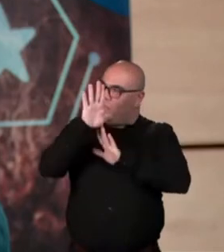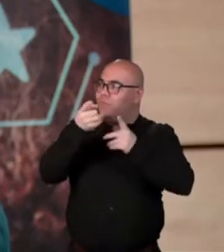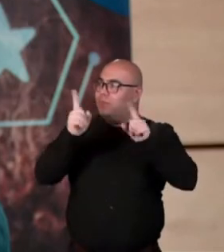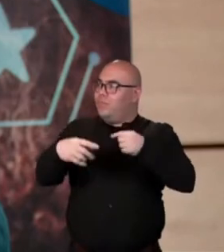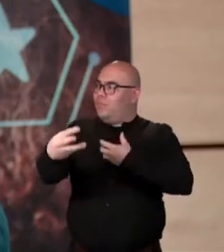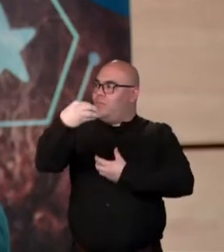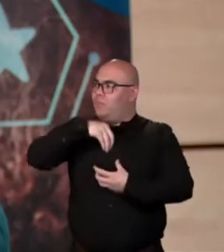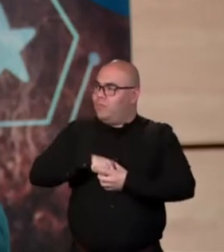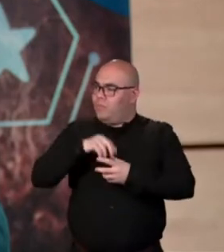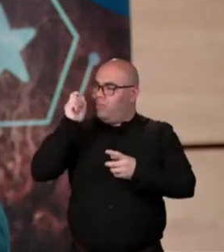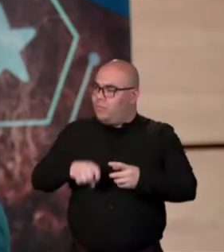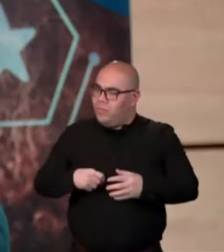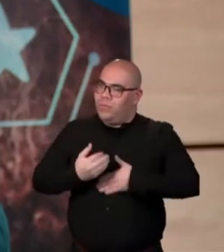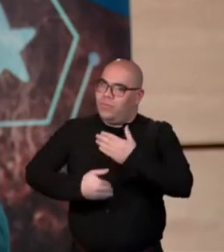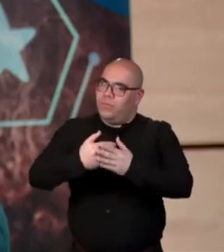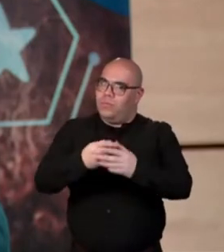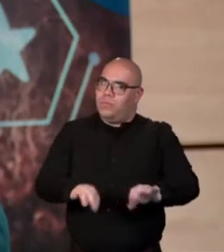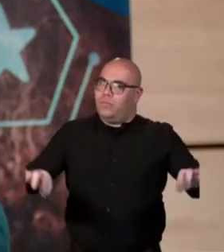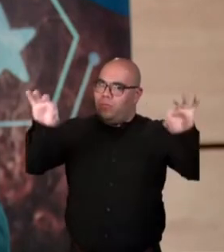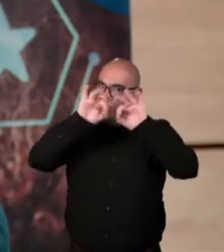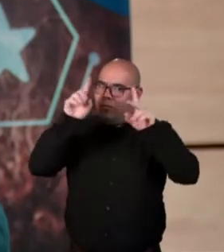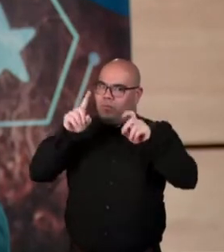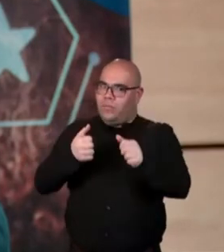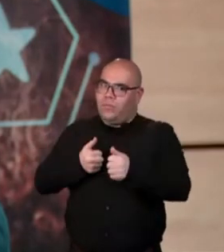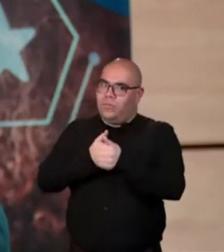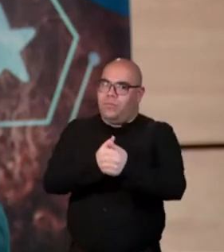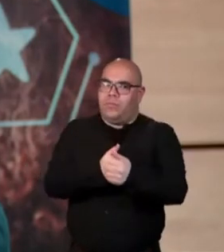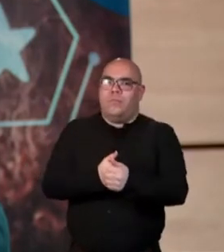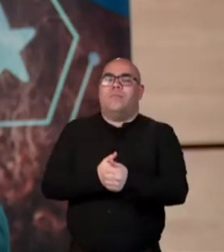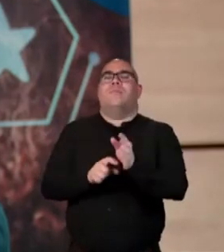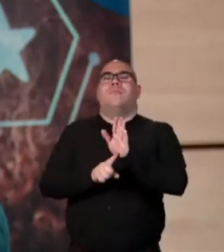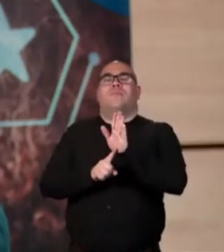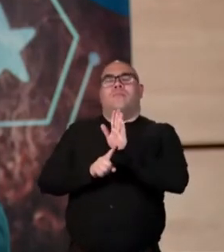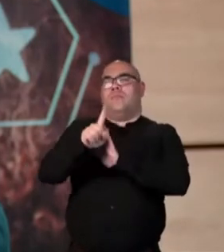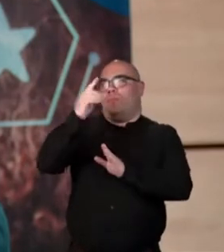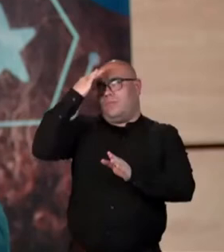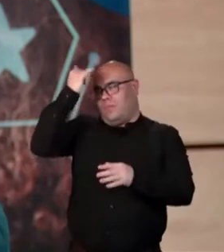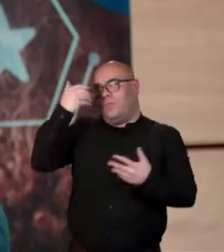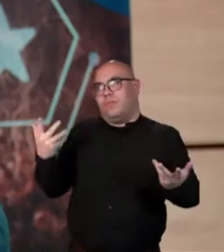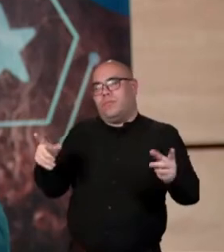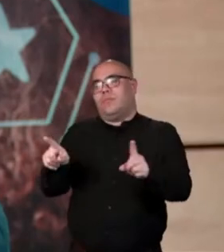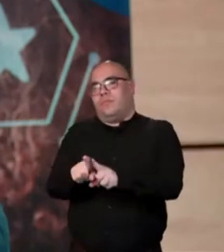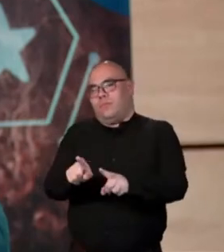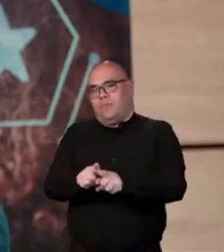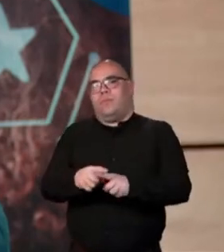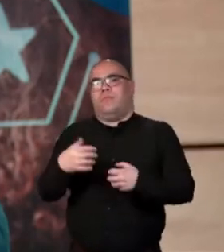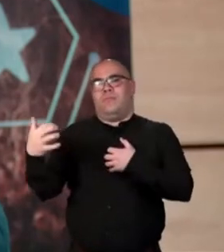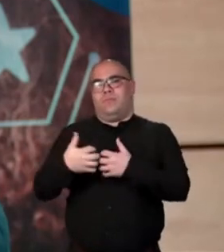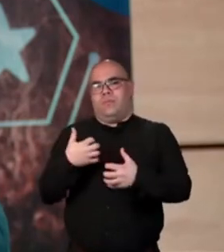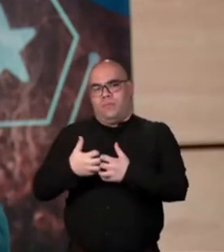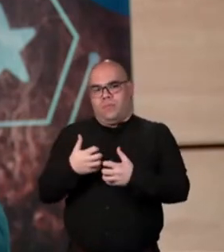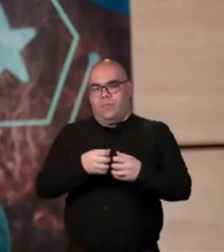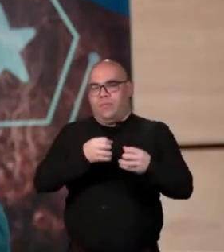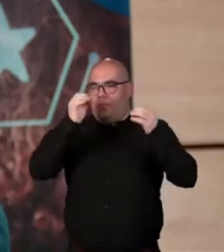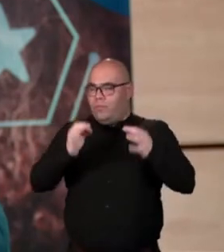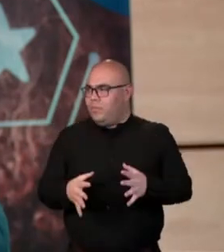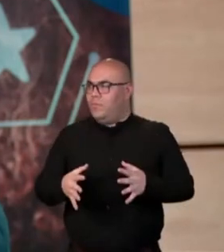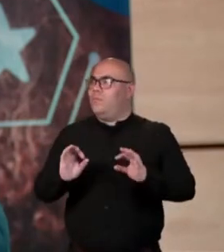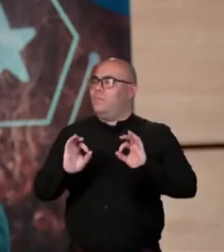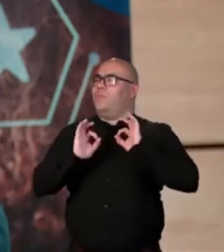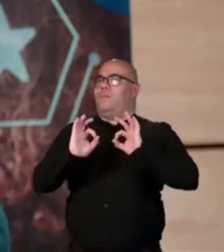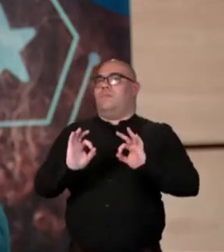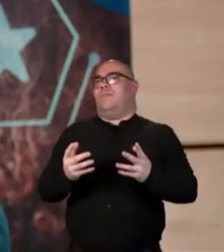seguimiento y los procesos de desarrollo académico pues podemos tener un sistema de aseguramiento de la calidad si pensamos en el sistema